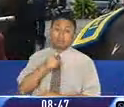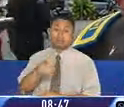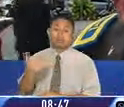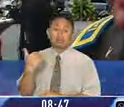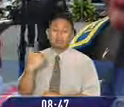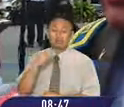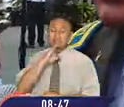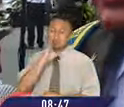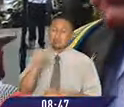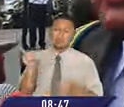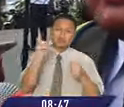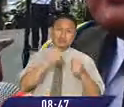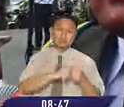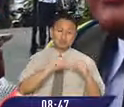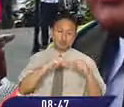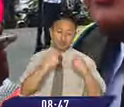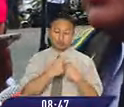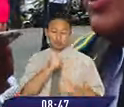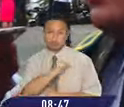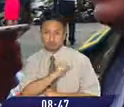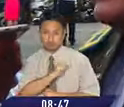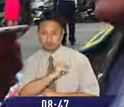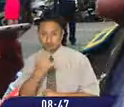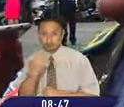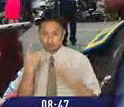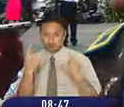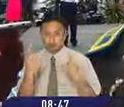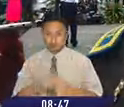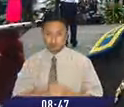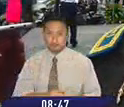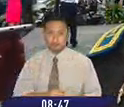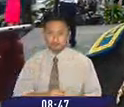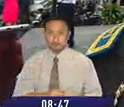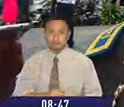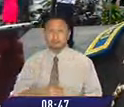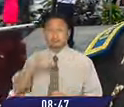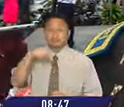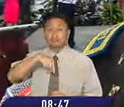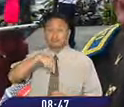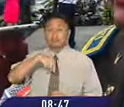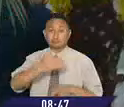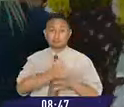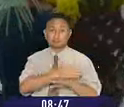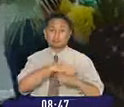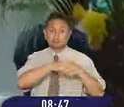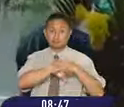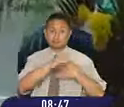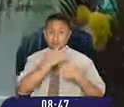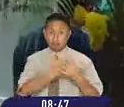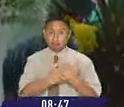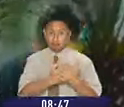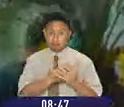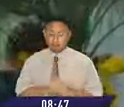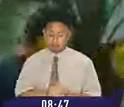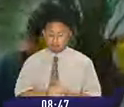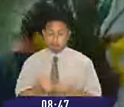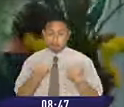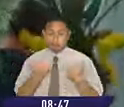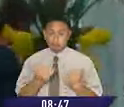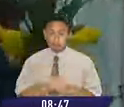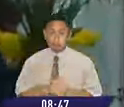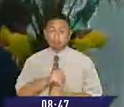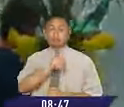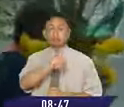ver con situaciones delictivas. O sea, lo que quiere decir que tienen antecedentes penales. Con los nuevos casos suman ya 101